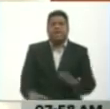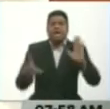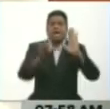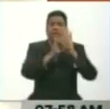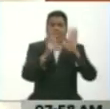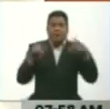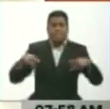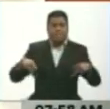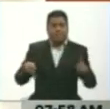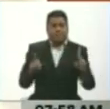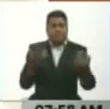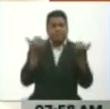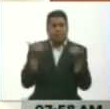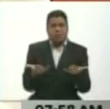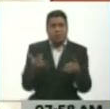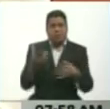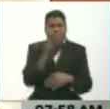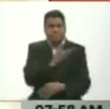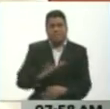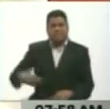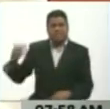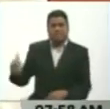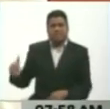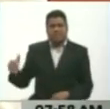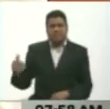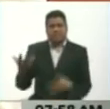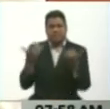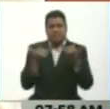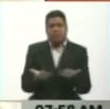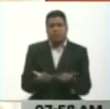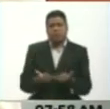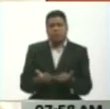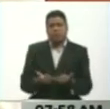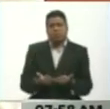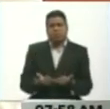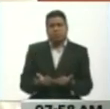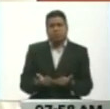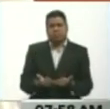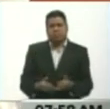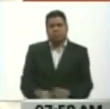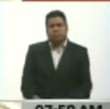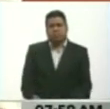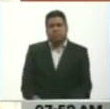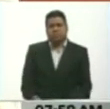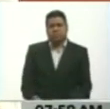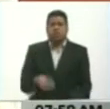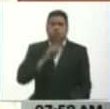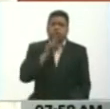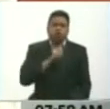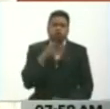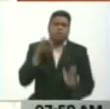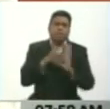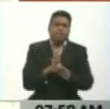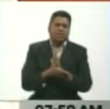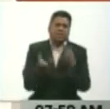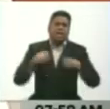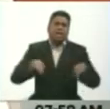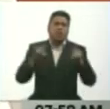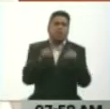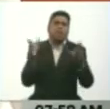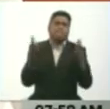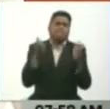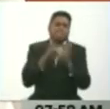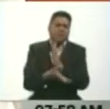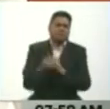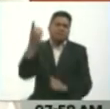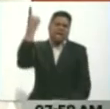al presidente actuar en determinadas materias, pero no ocurre como ocurrió en la Cuarta República, que se suspendían de